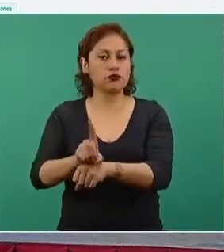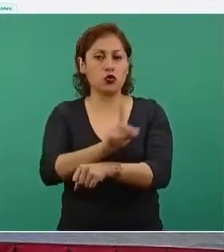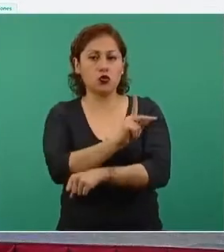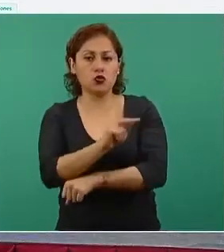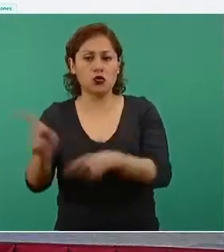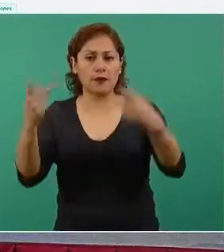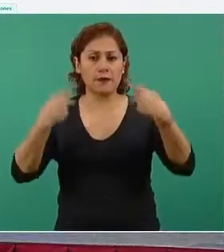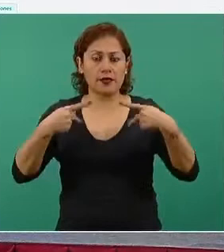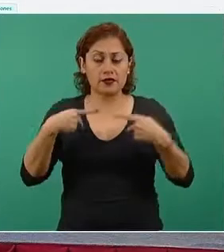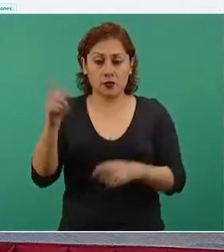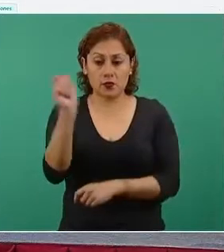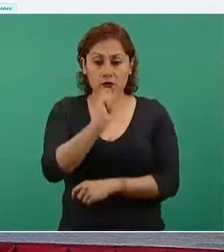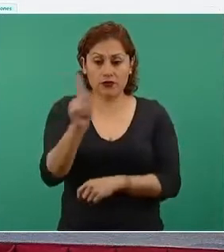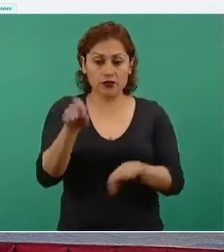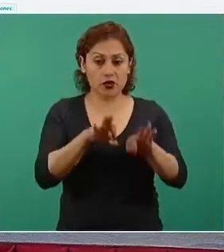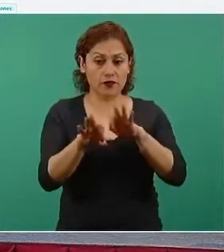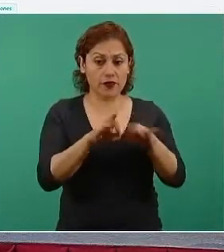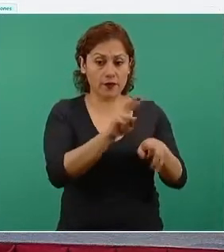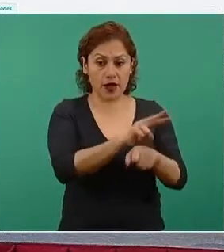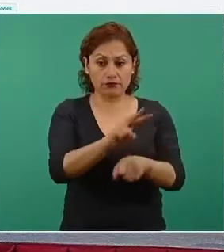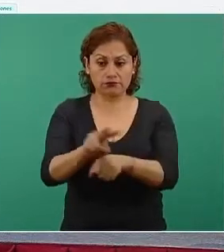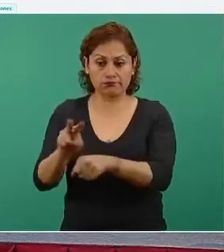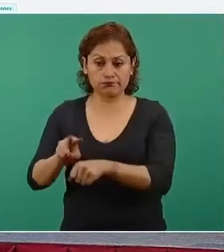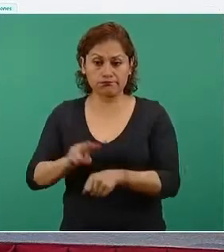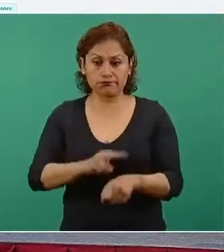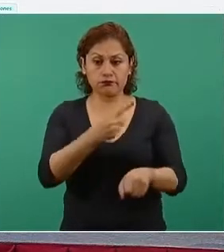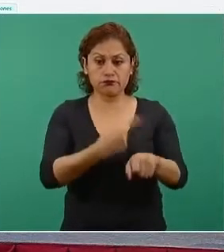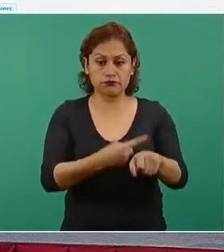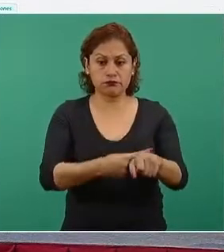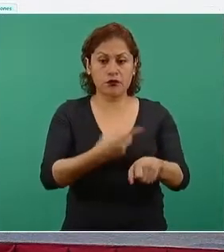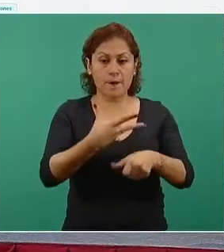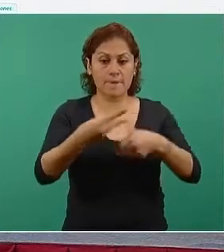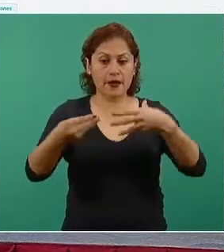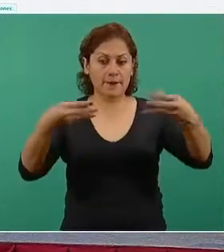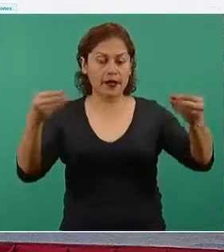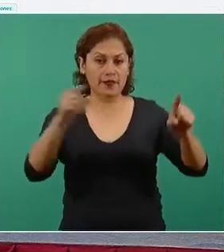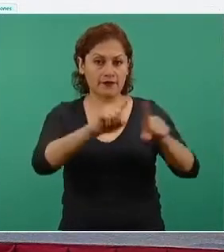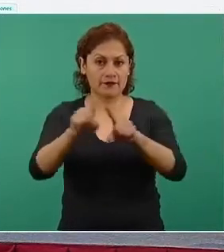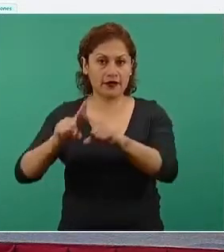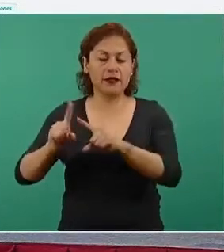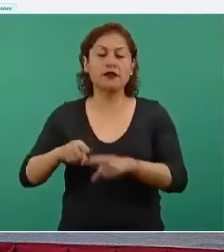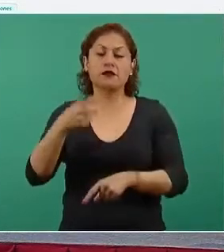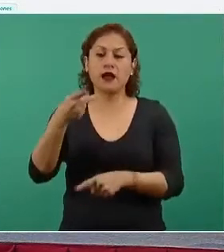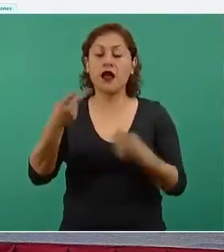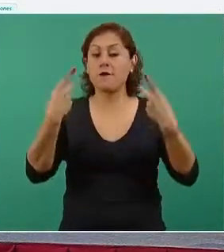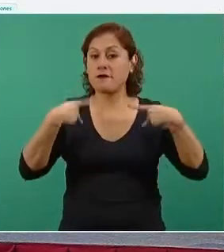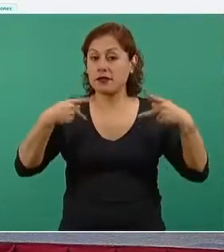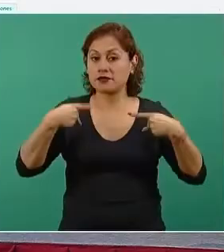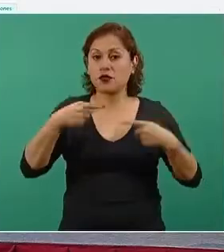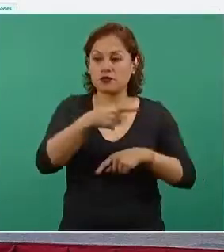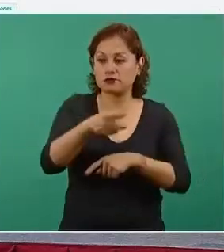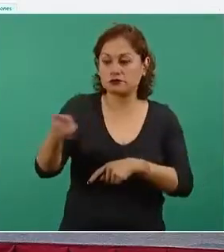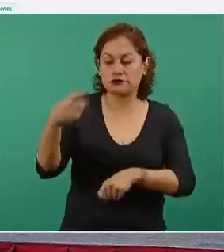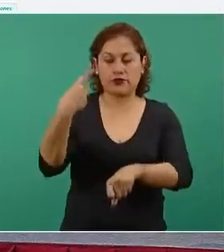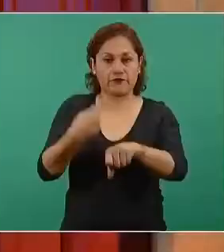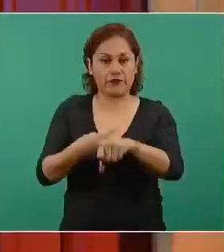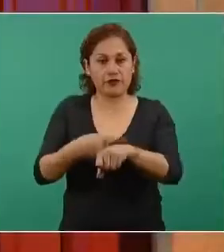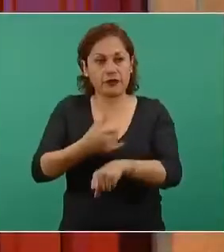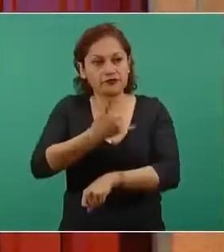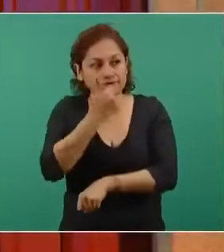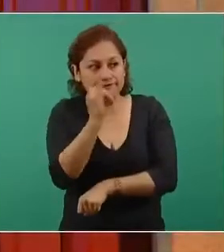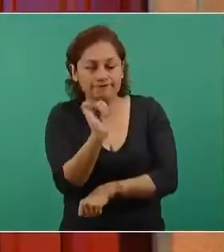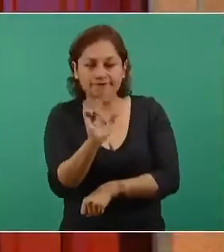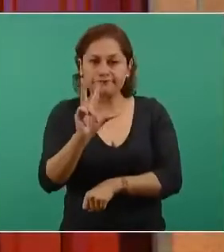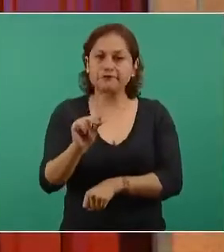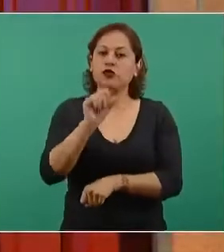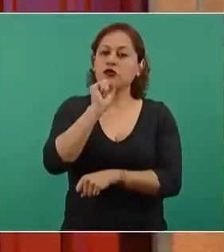estatales, operativos, así como de las unidades médicas que atienden a la población, tanto sospechosa como confirmada, pues nos